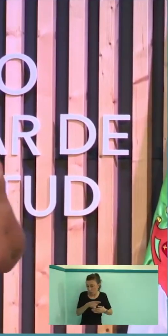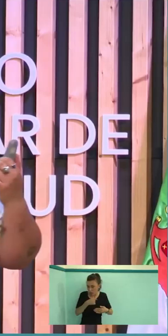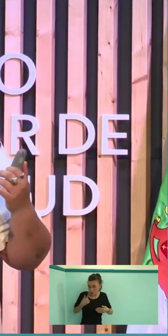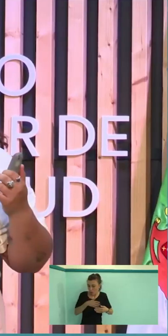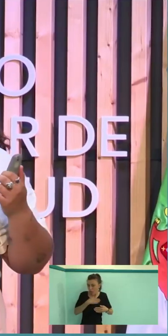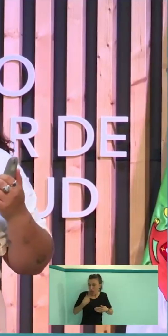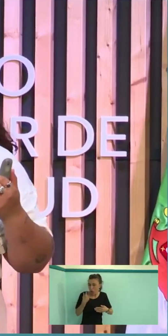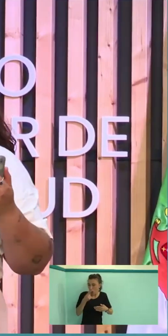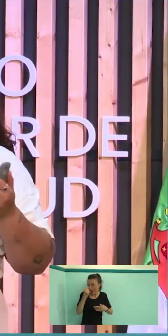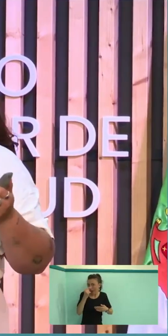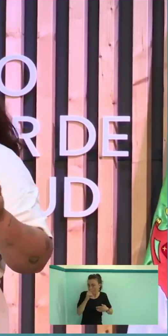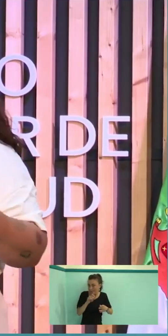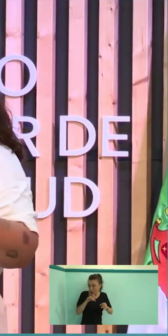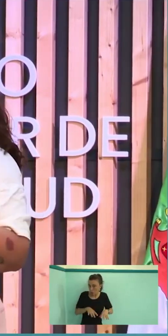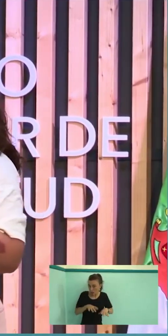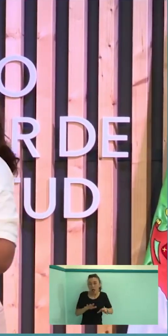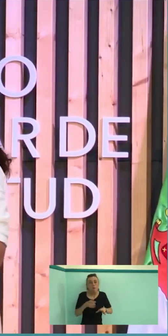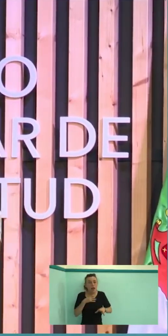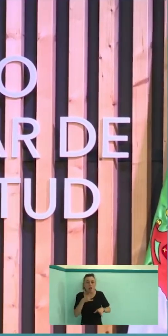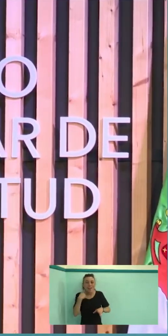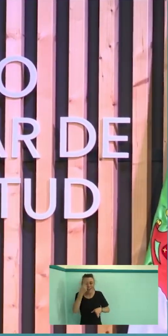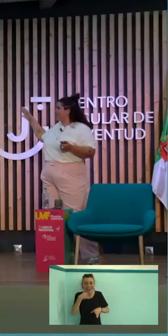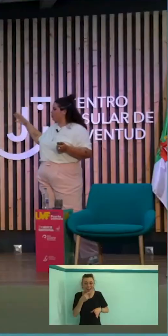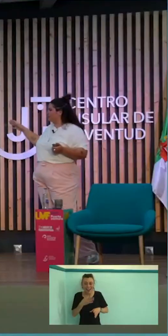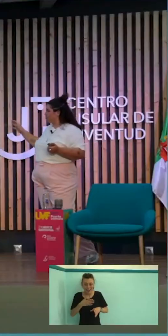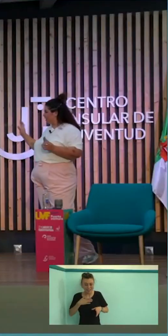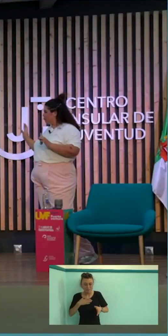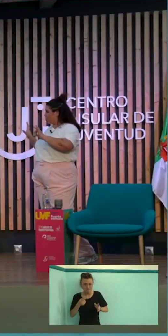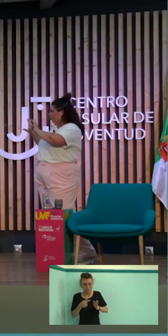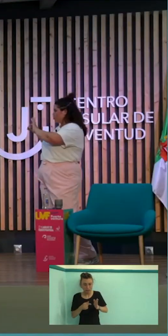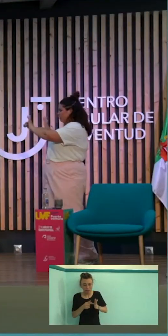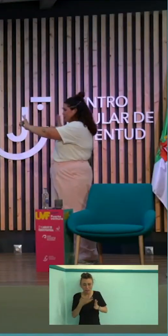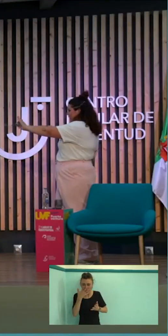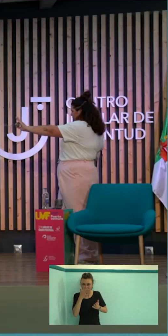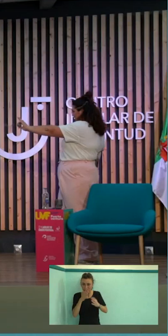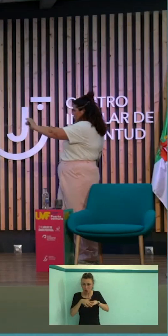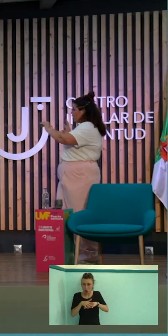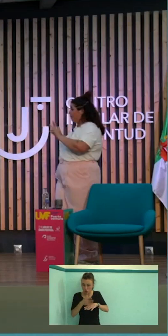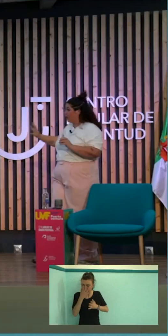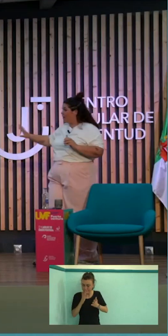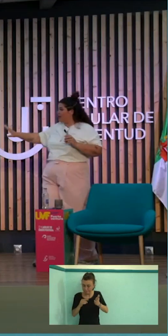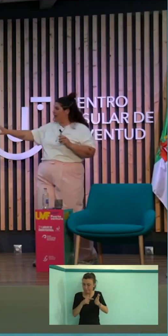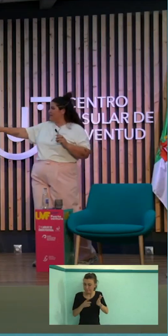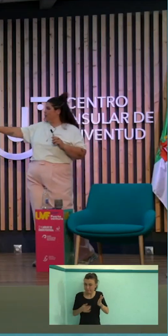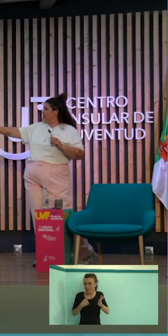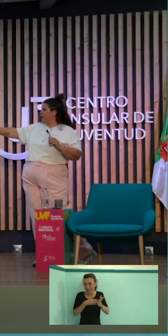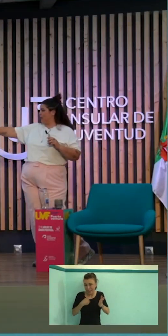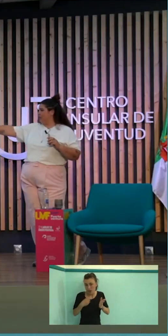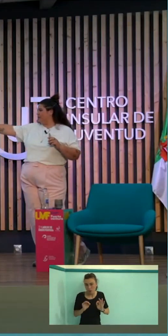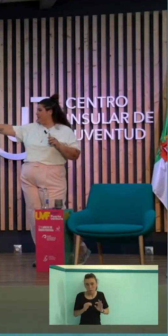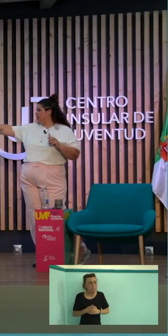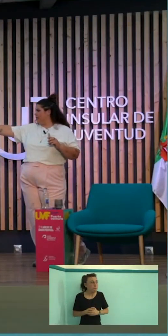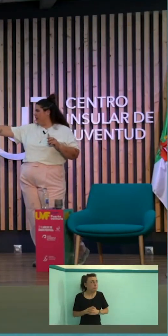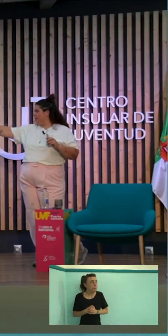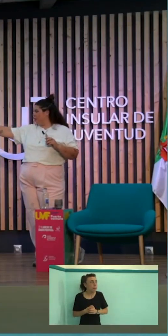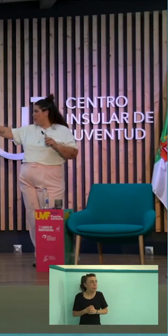quiero operarme para conseguirla no y aparte de eso pues tenemos como los dos lados de la moneda no por un lado Kim Kardashian que utilizó el